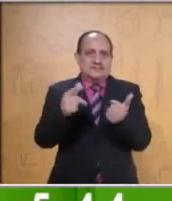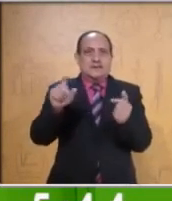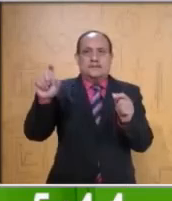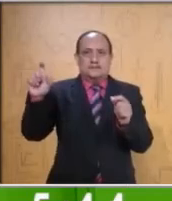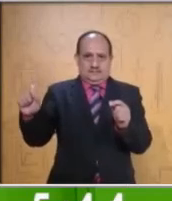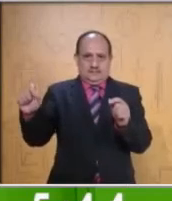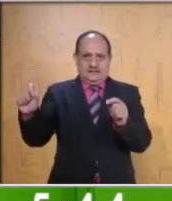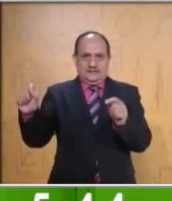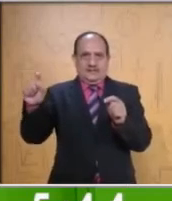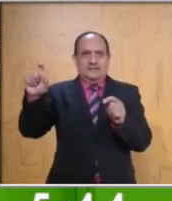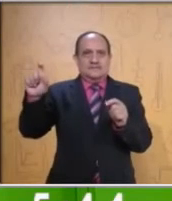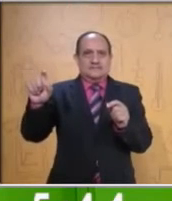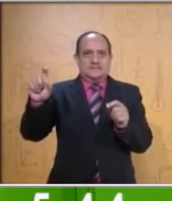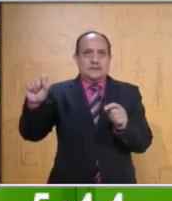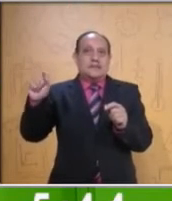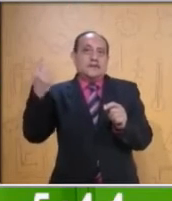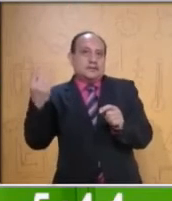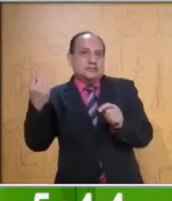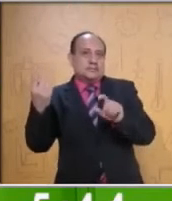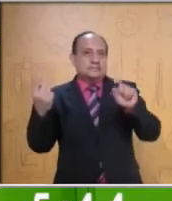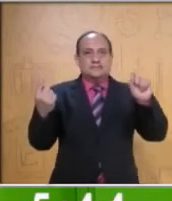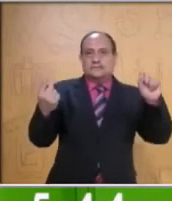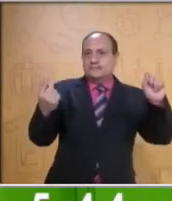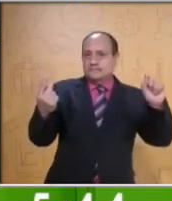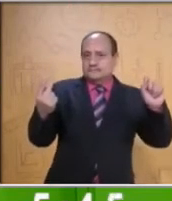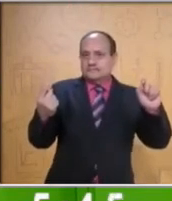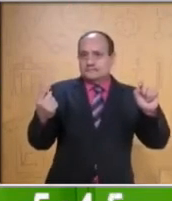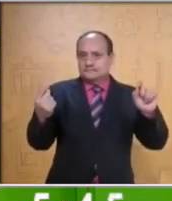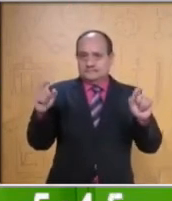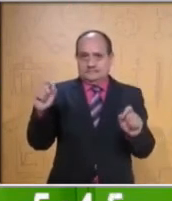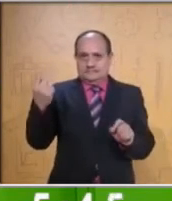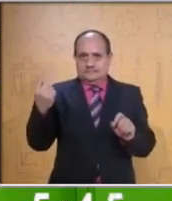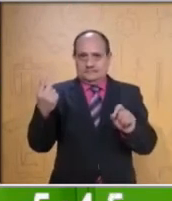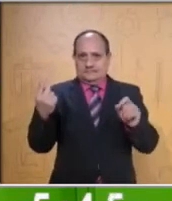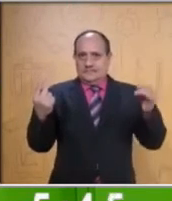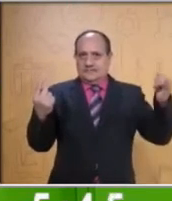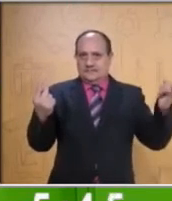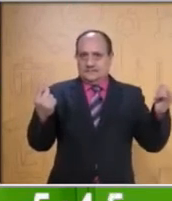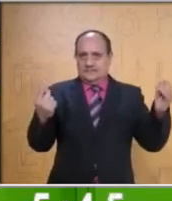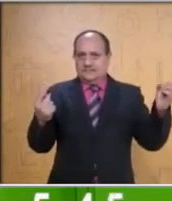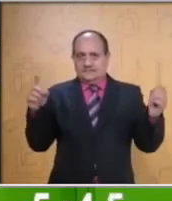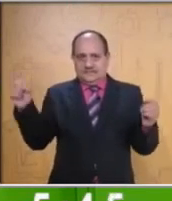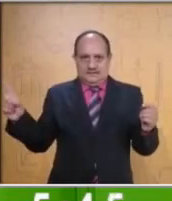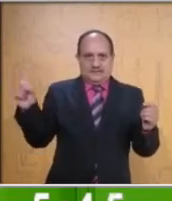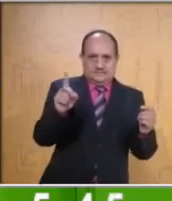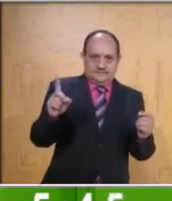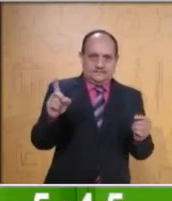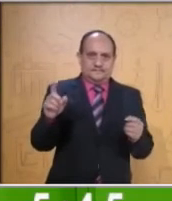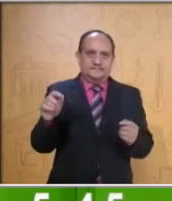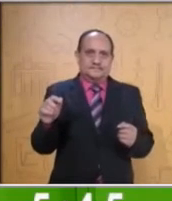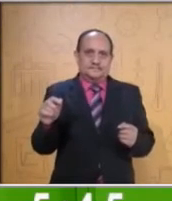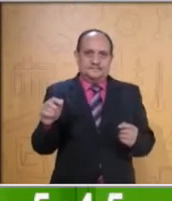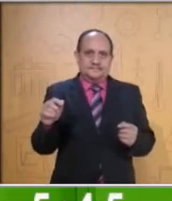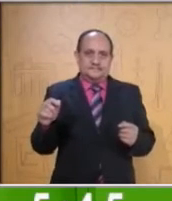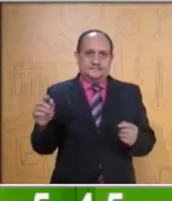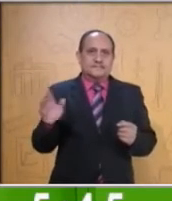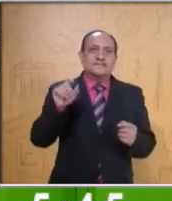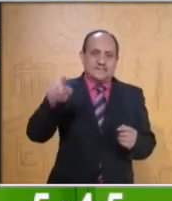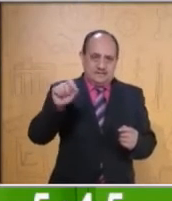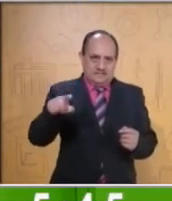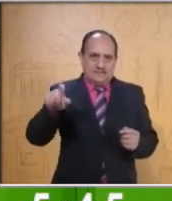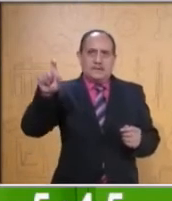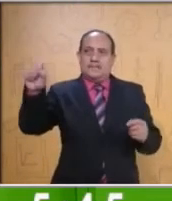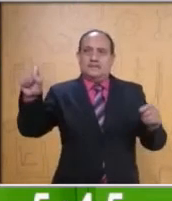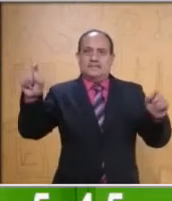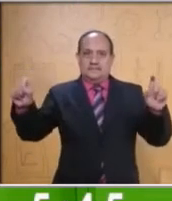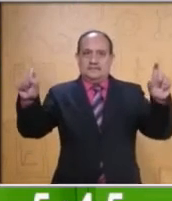20, al decir 21 es el 5, y si lo cuento de derecha a izquierda, al contrario, también voy a obtener